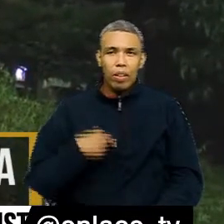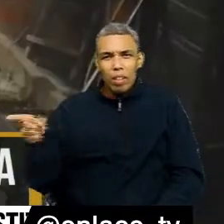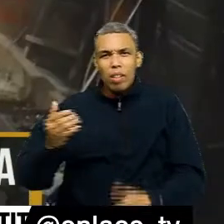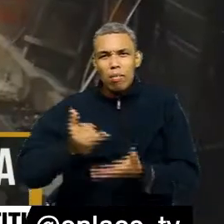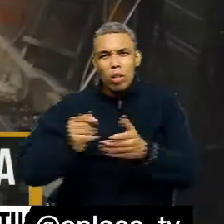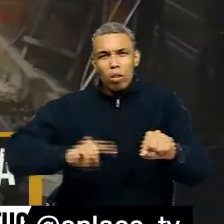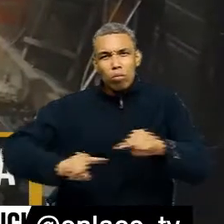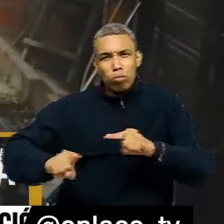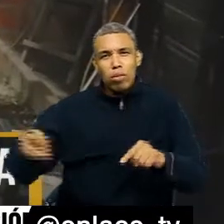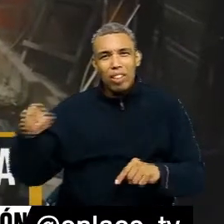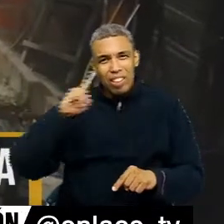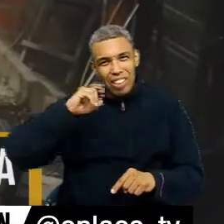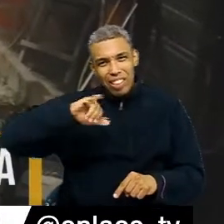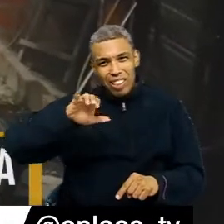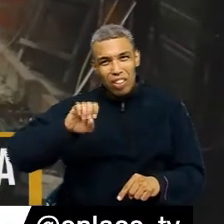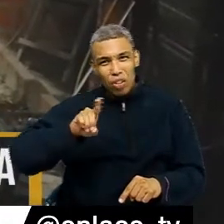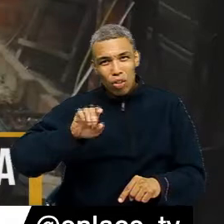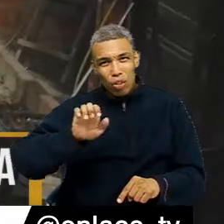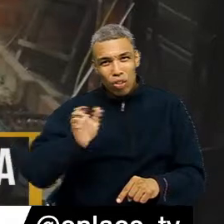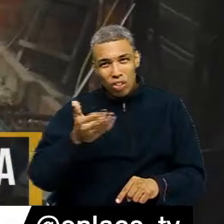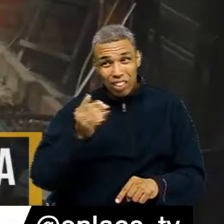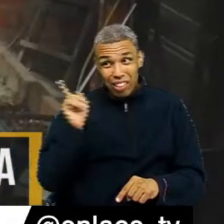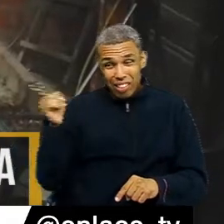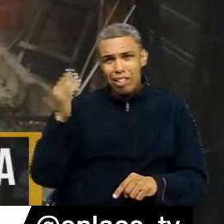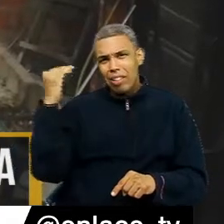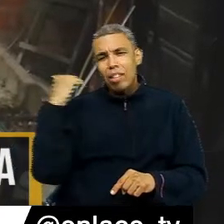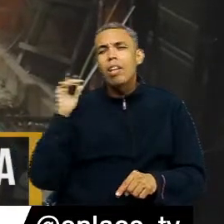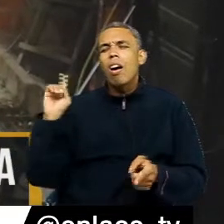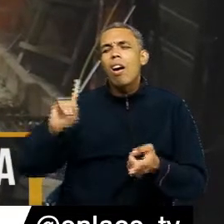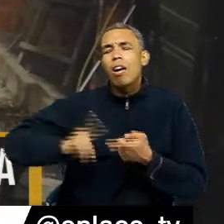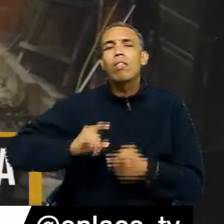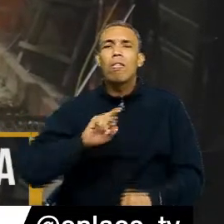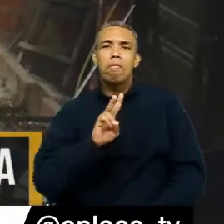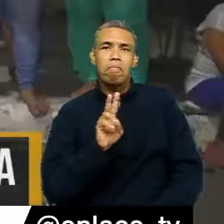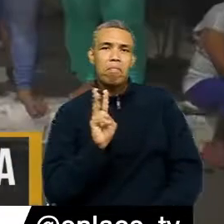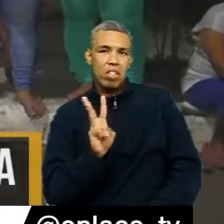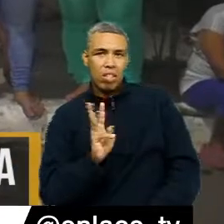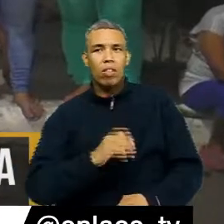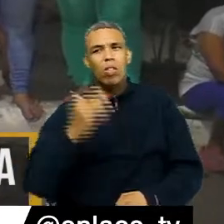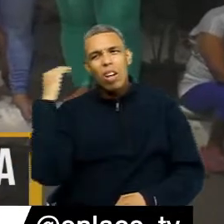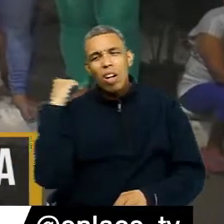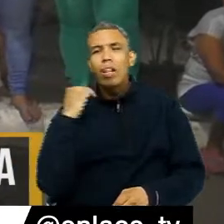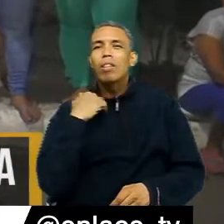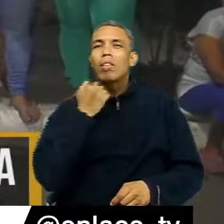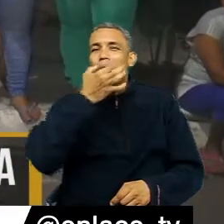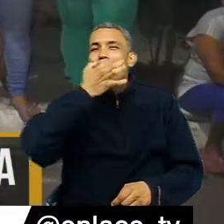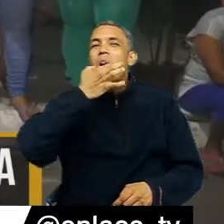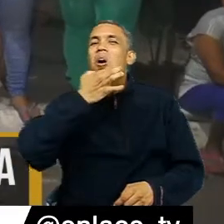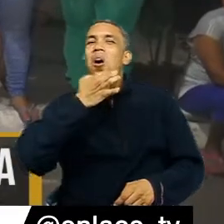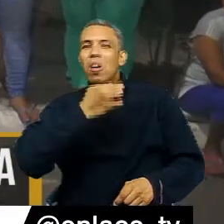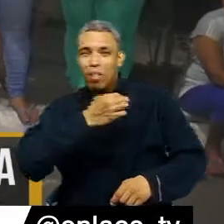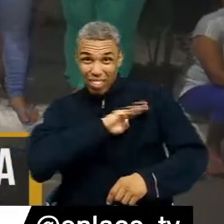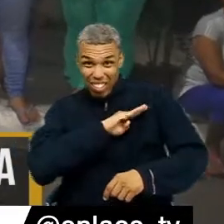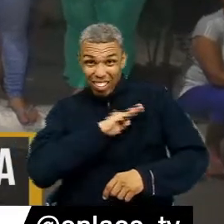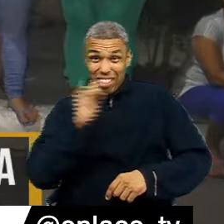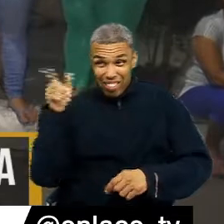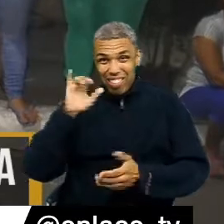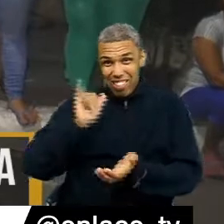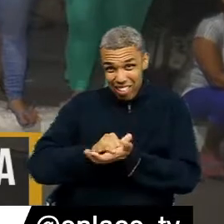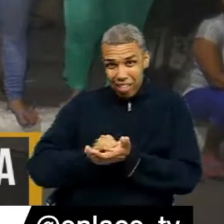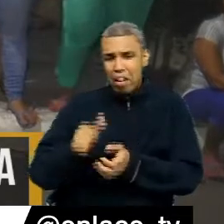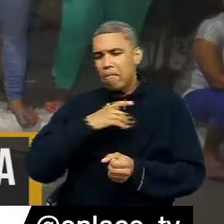el barrio tiene 23 años. En el 2008 fue legalizado bajo la administración de Carlos Contreras. Ahora, gracias al interés que ha mostrado el